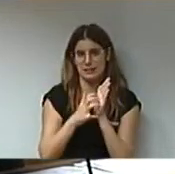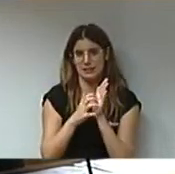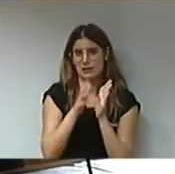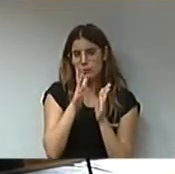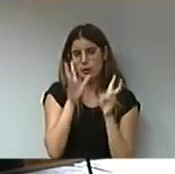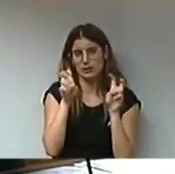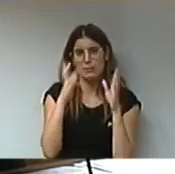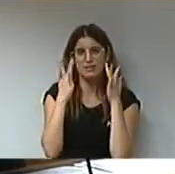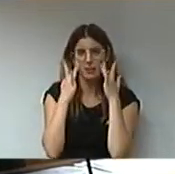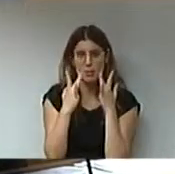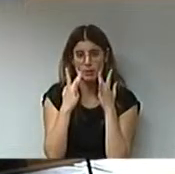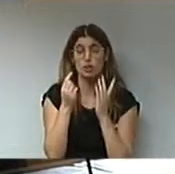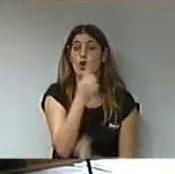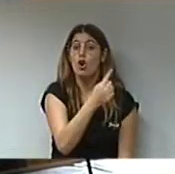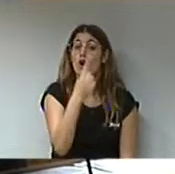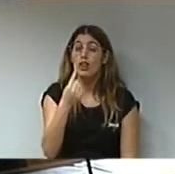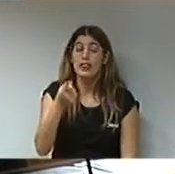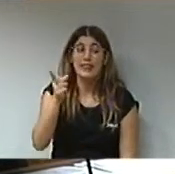efectivamente.